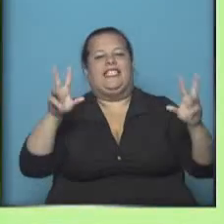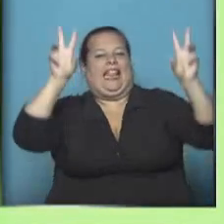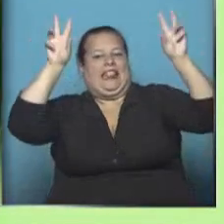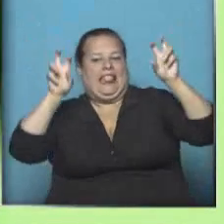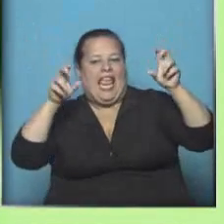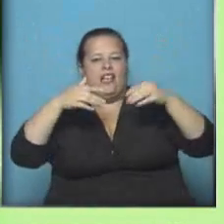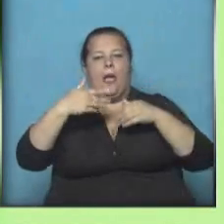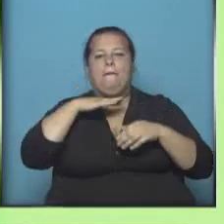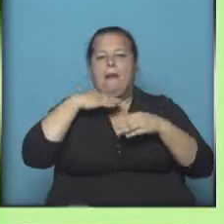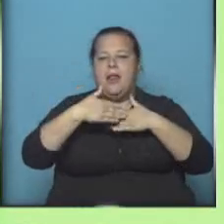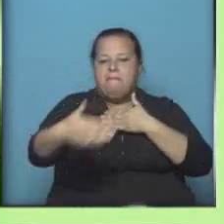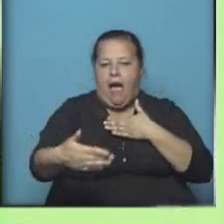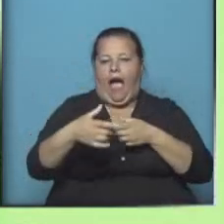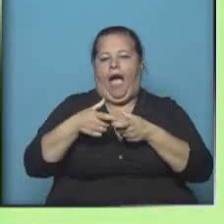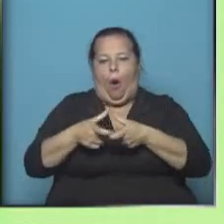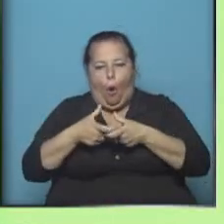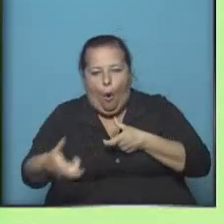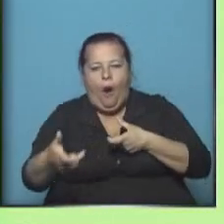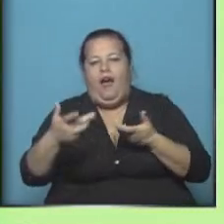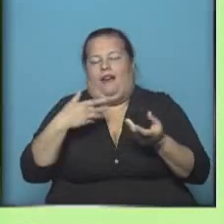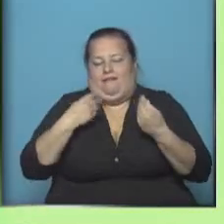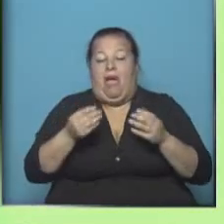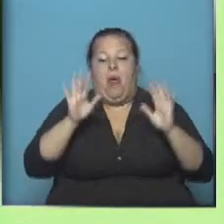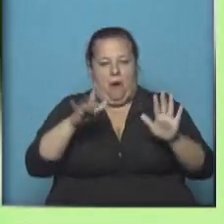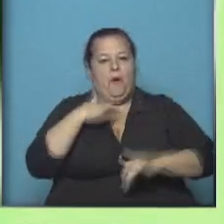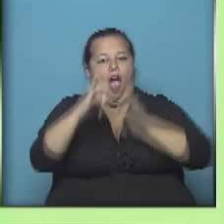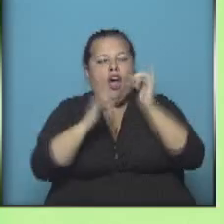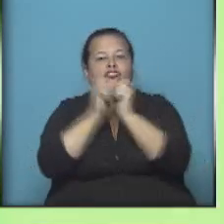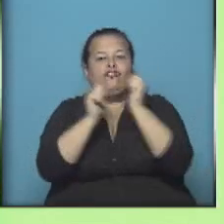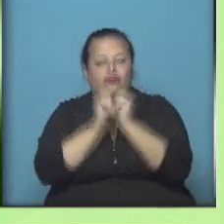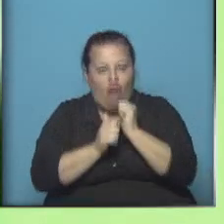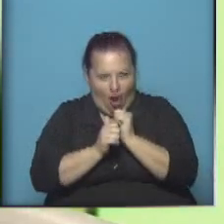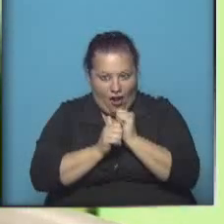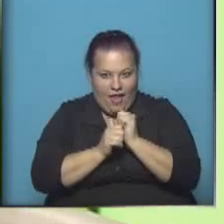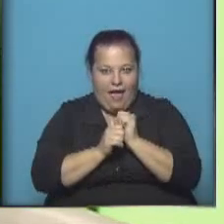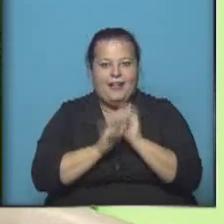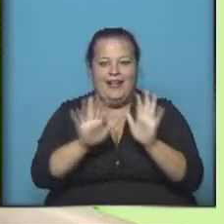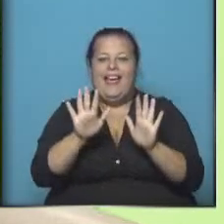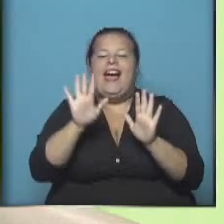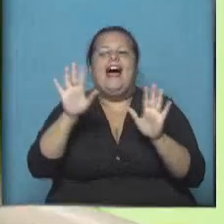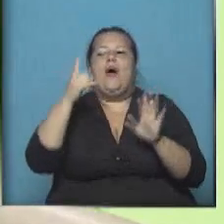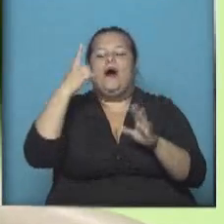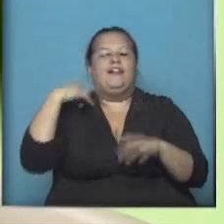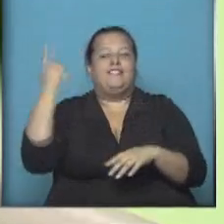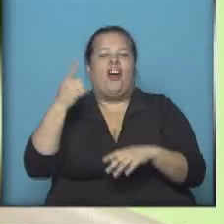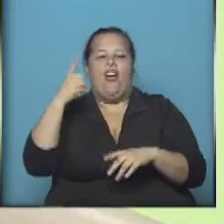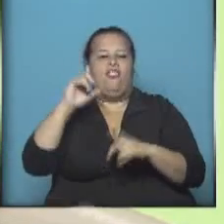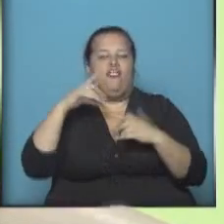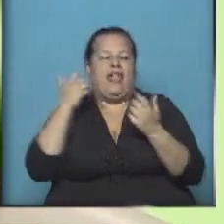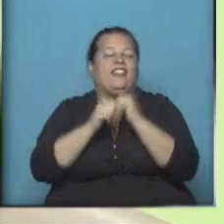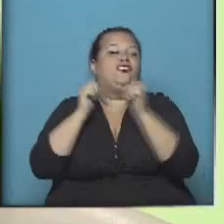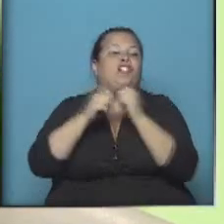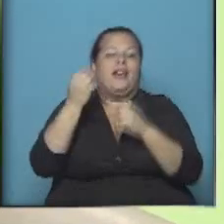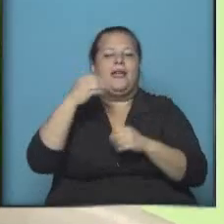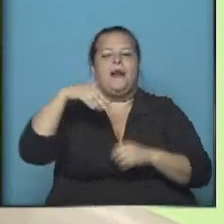titulares, elongación, engrosamiento. Y vos decís, mira, yo te voy a contar una historia. De la gran insatisfecha de la historia